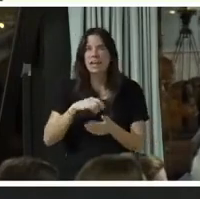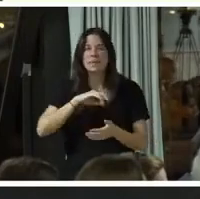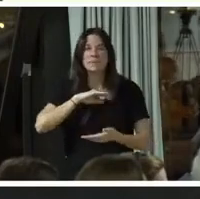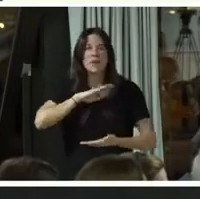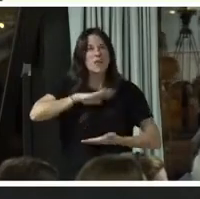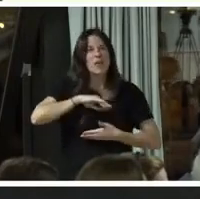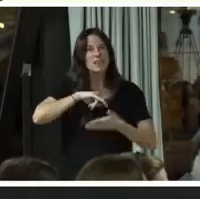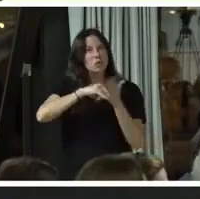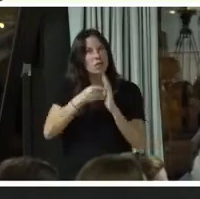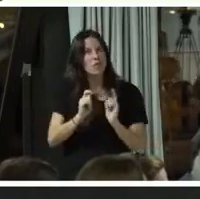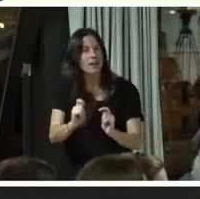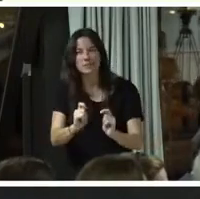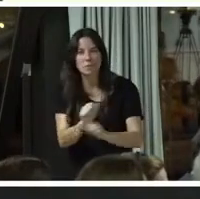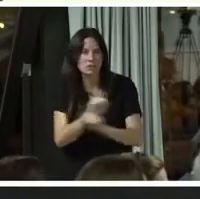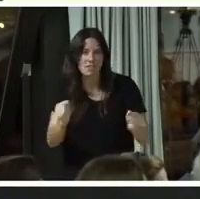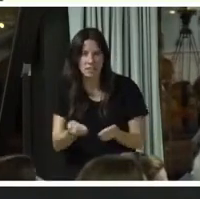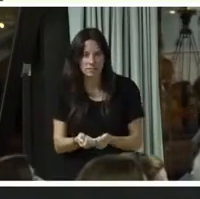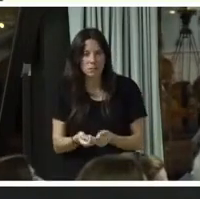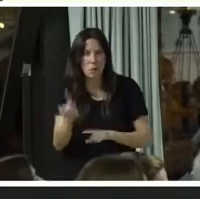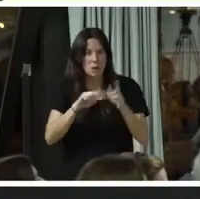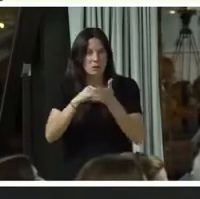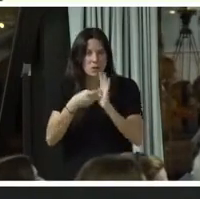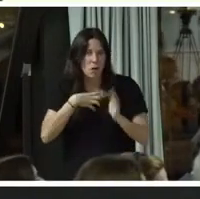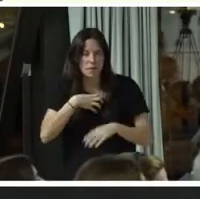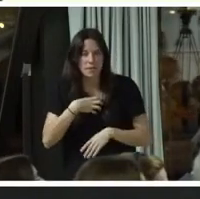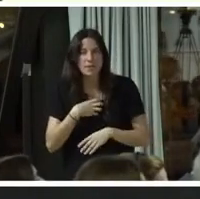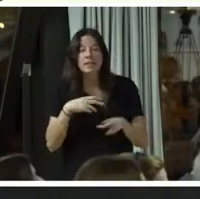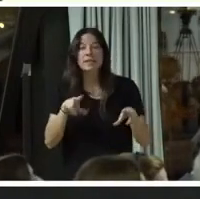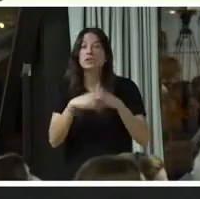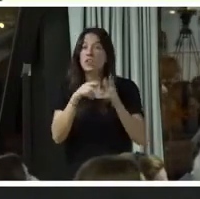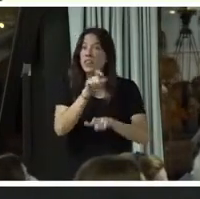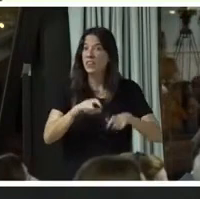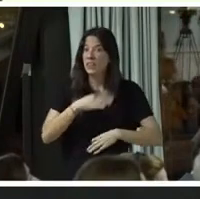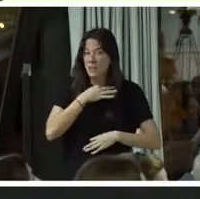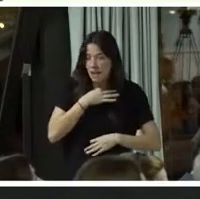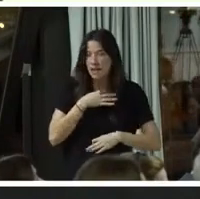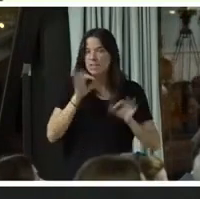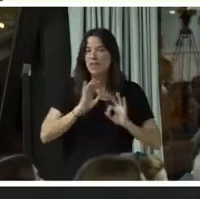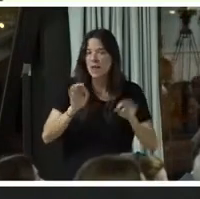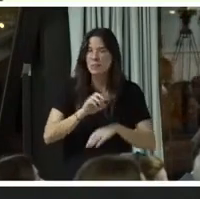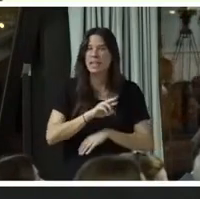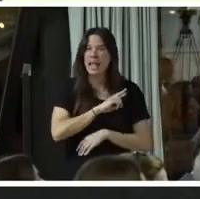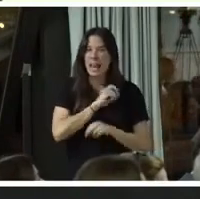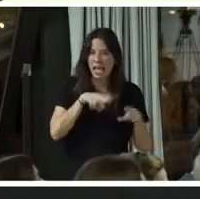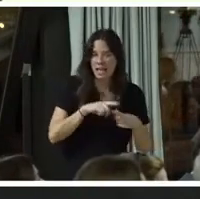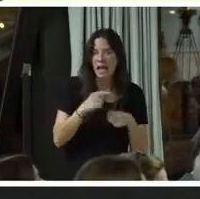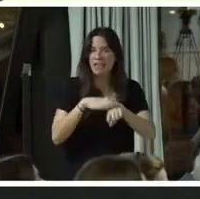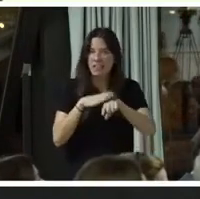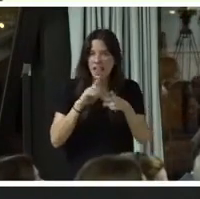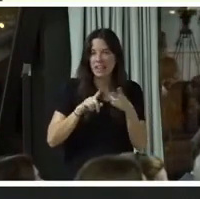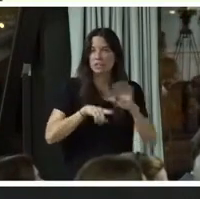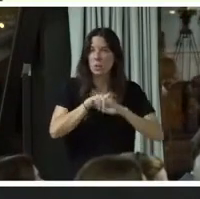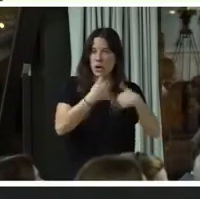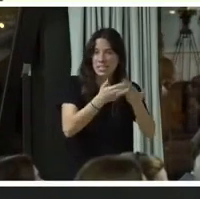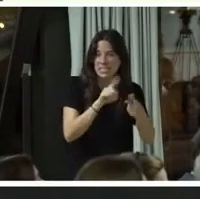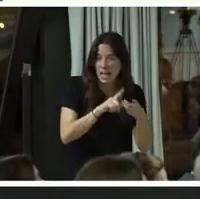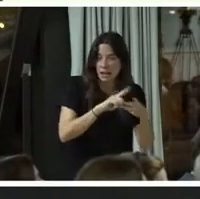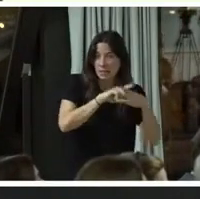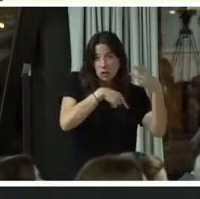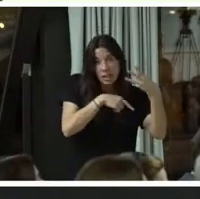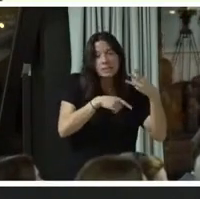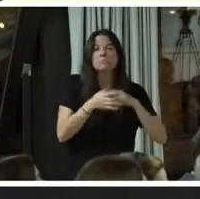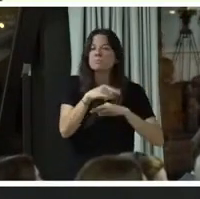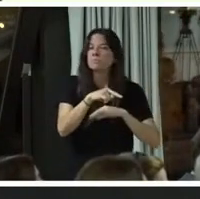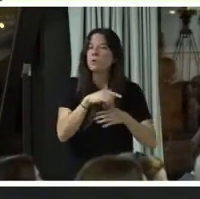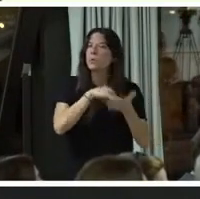una solución a este problema y la sociedad civil especialmente la sociedad civil laica de izquierdas y progresista tiene un